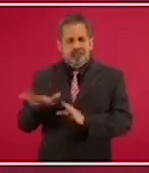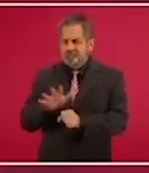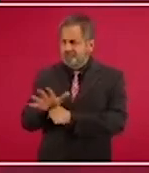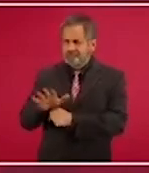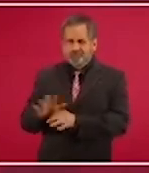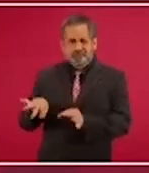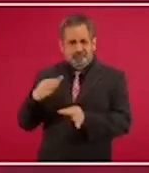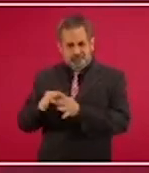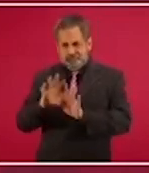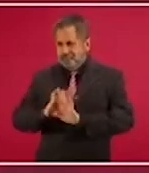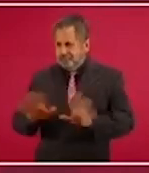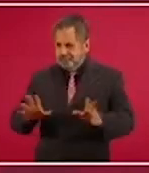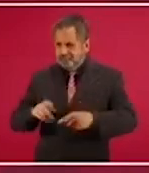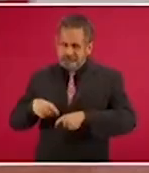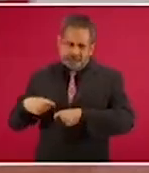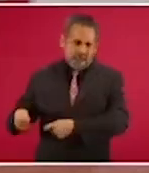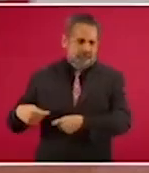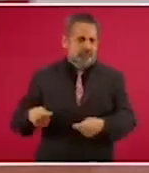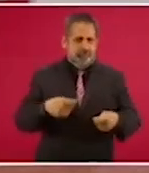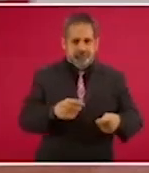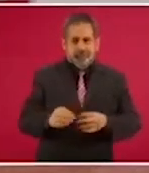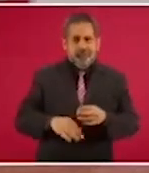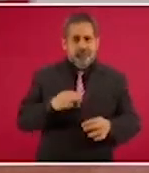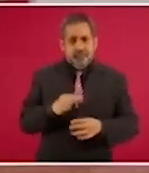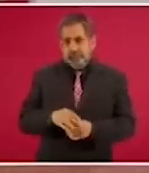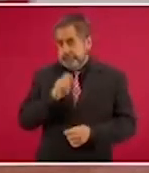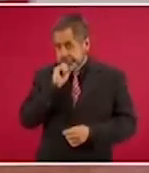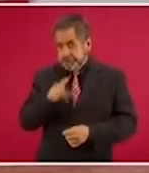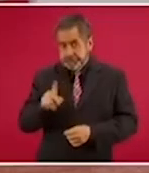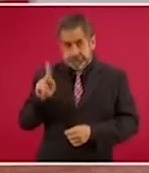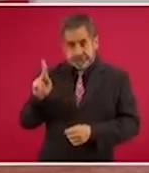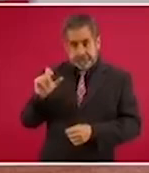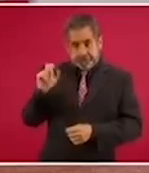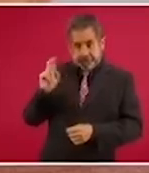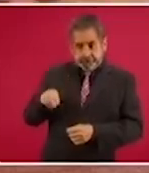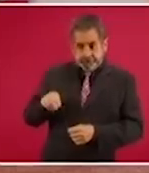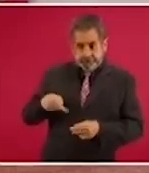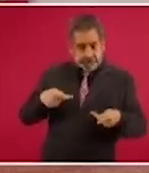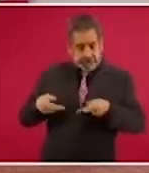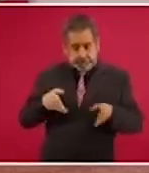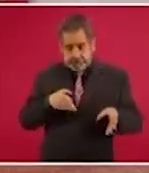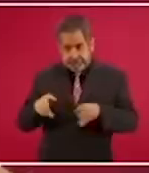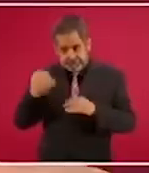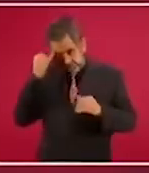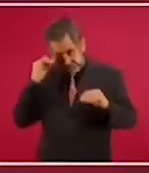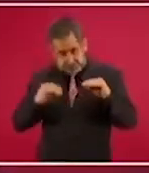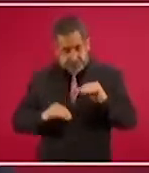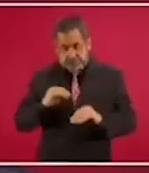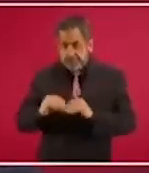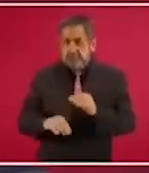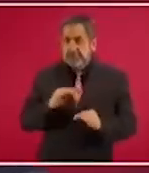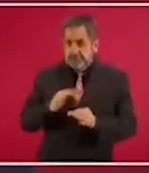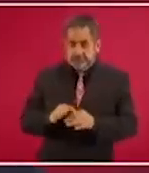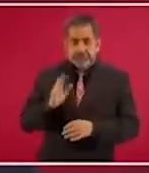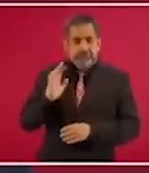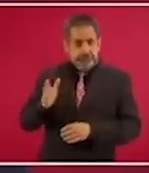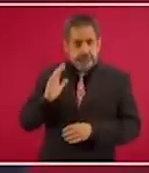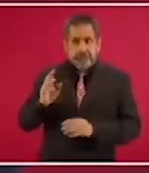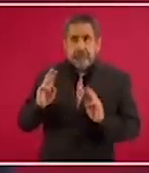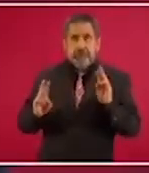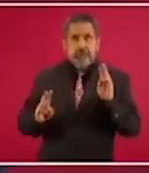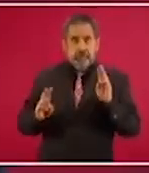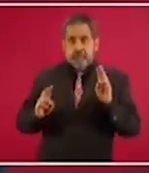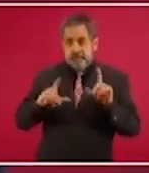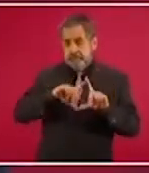Además, en el plan que se está llevando a cabo a nivel nacional,